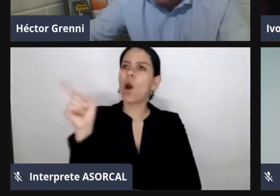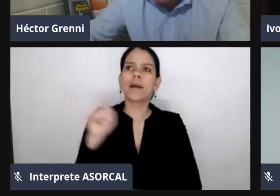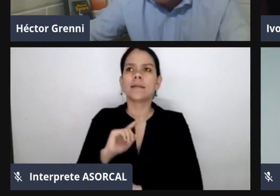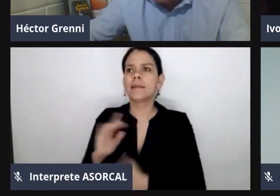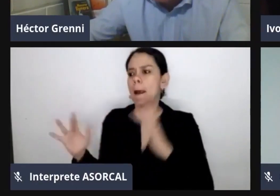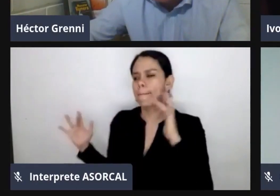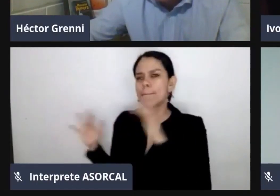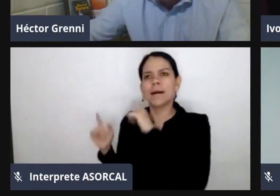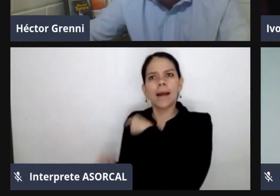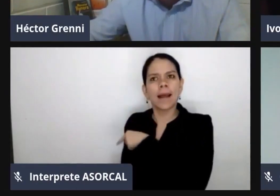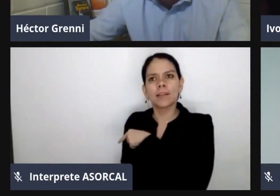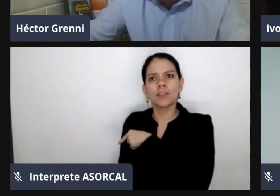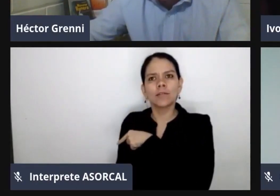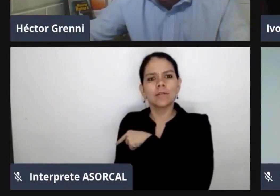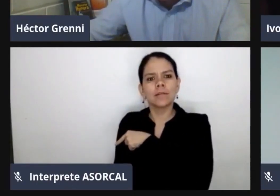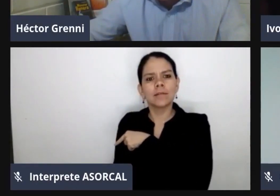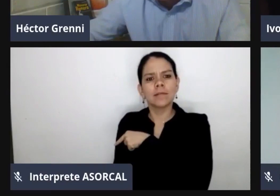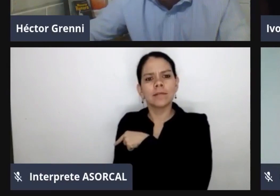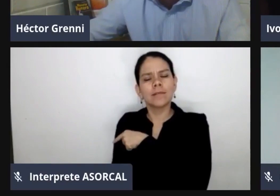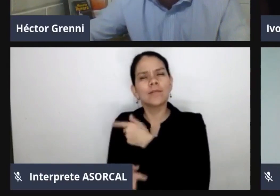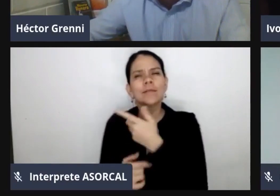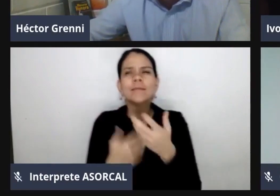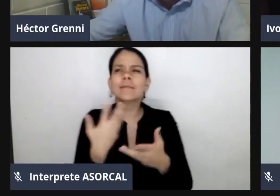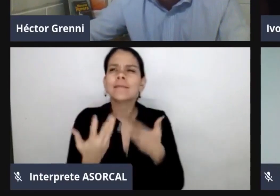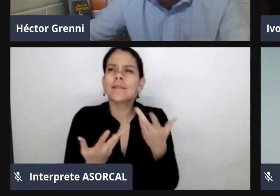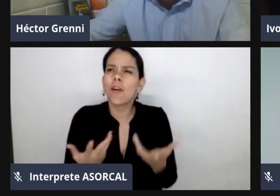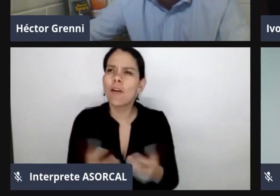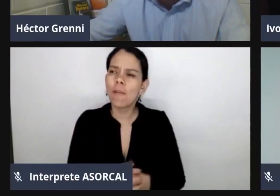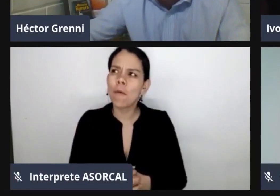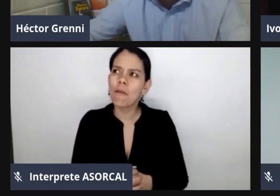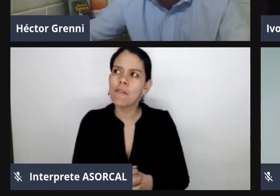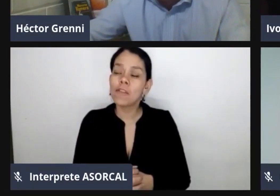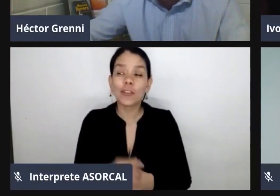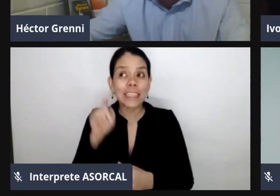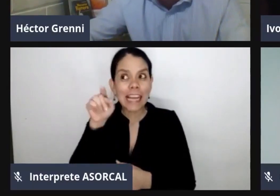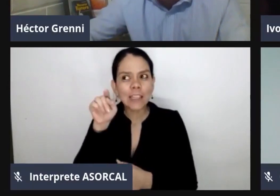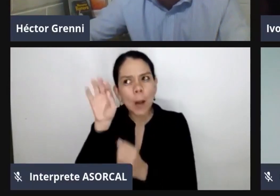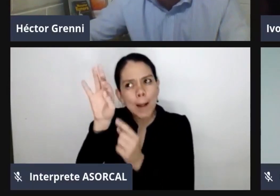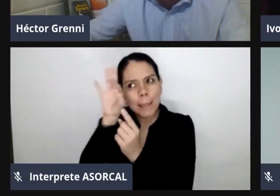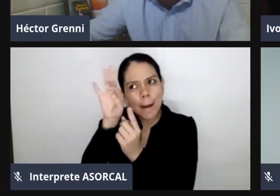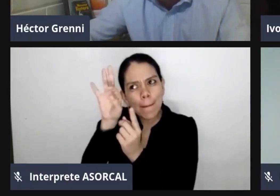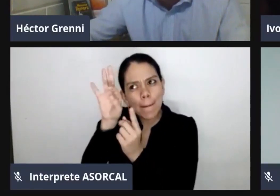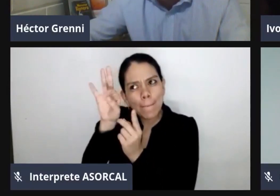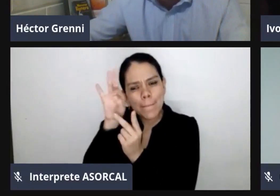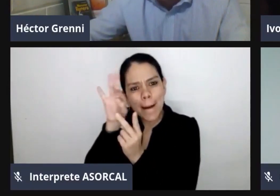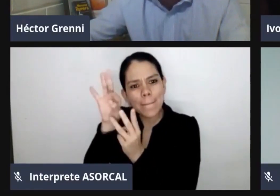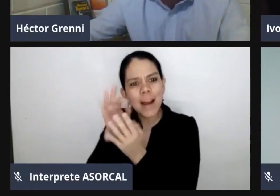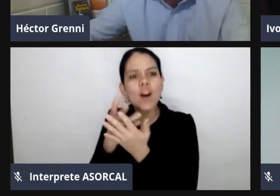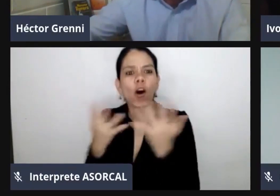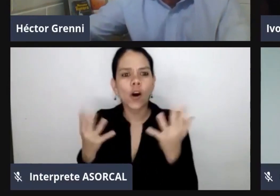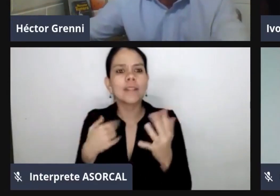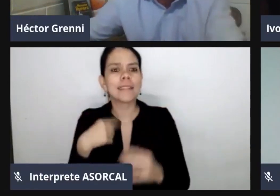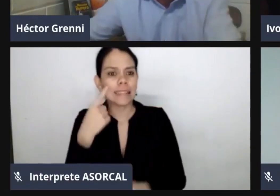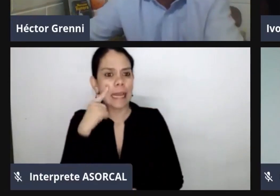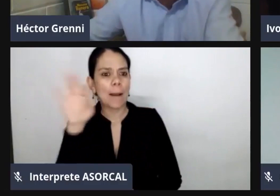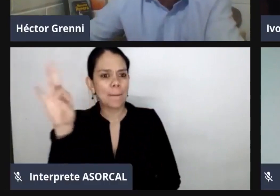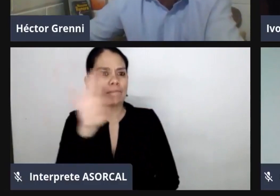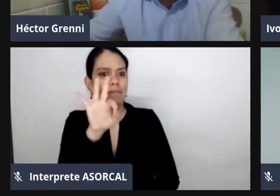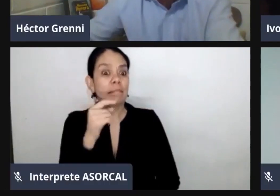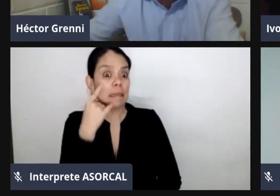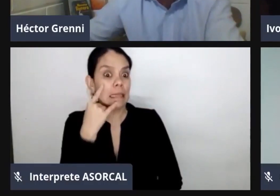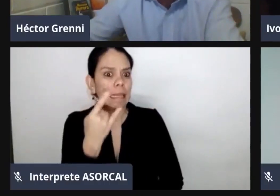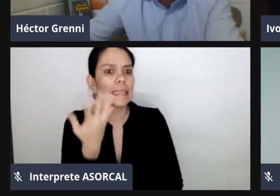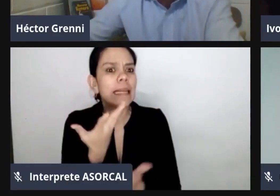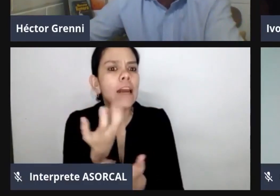disertación. Y también, y pues es uno de sus, digamos, de los temas que usted conoce a mayor profundidad, pues el tema sobre todo de lo